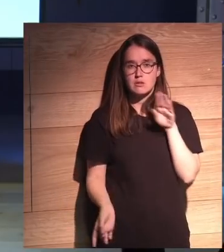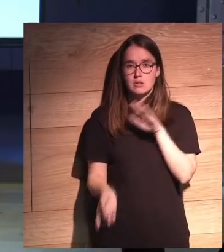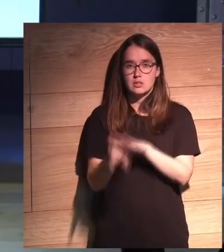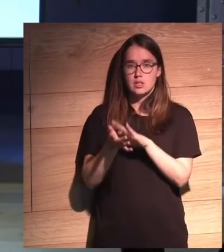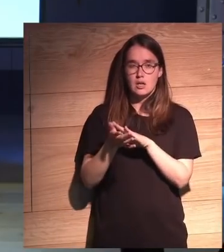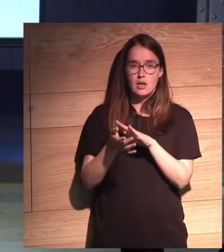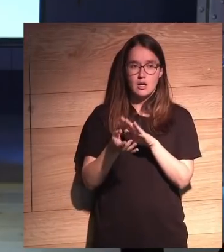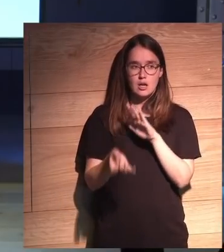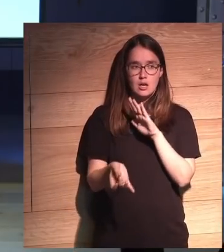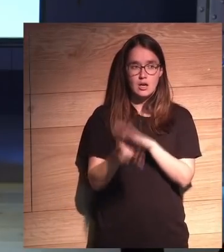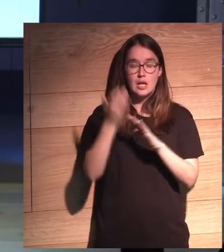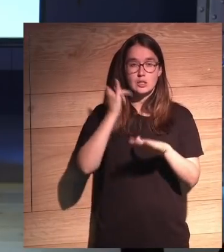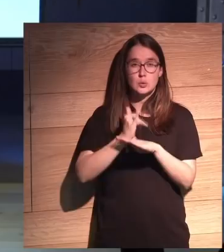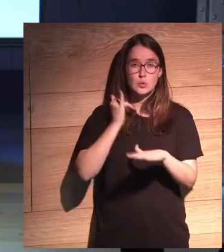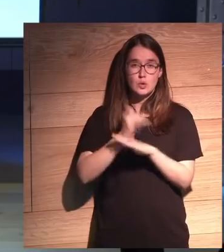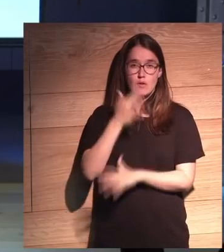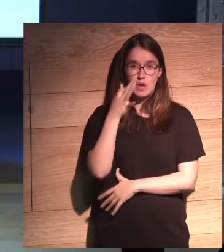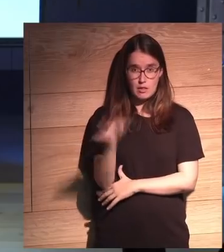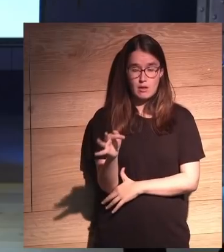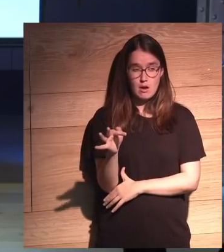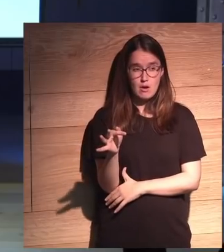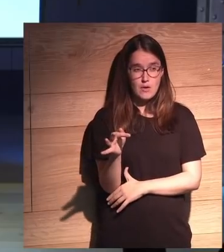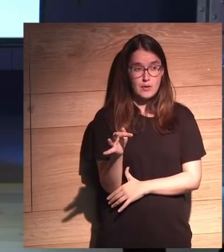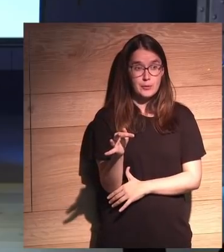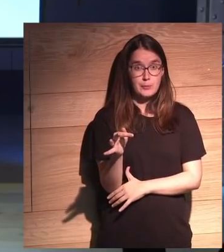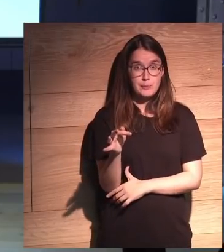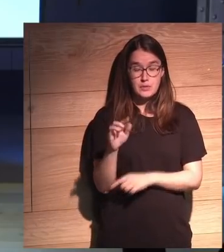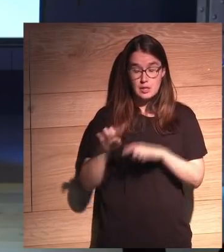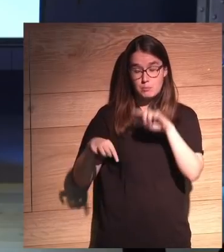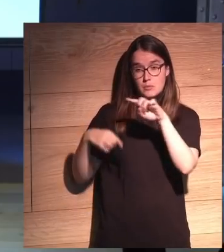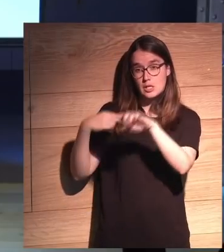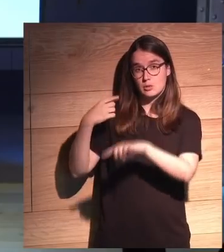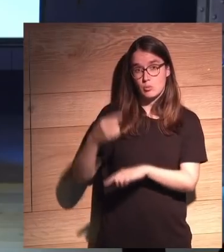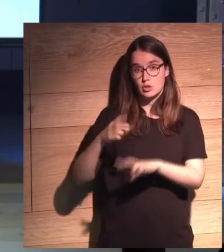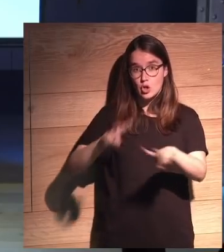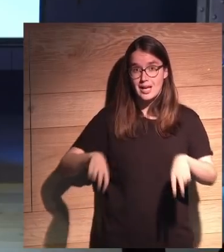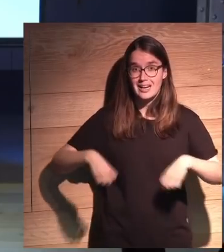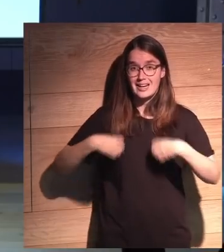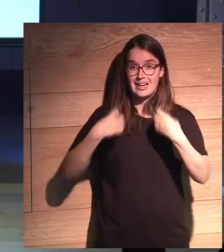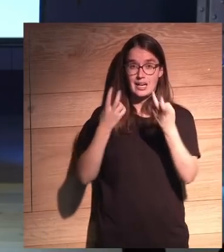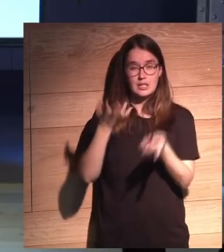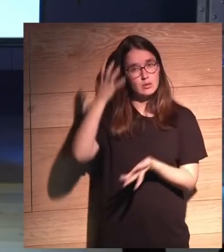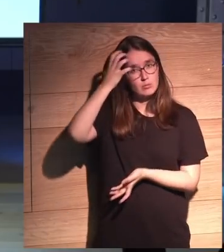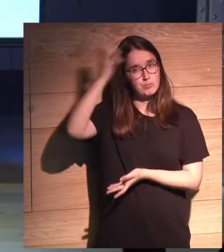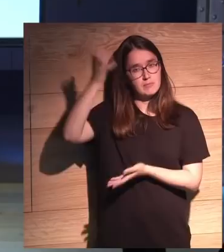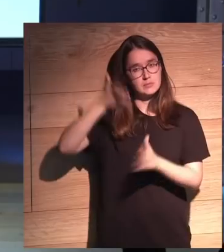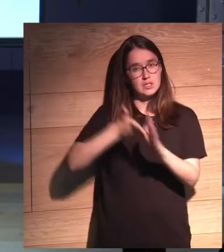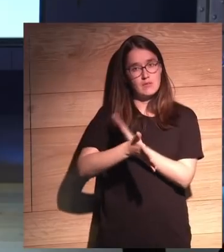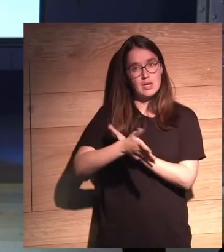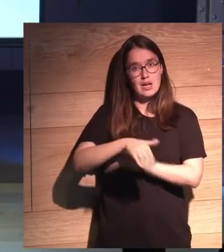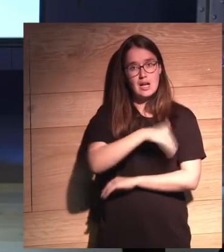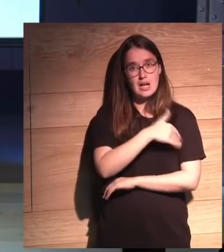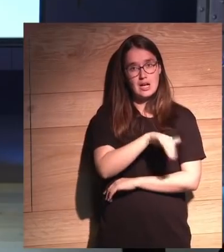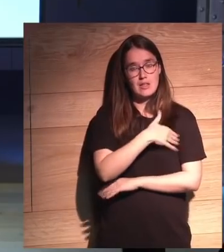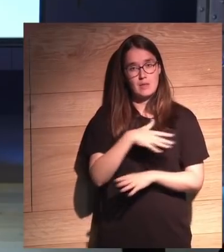el Institut de France, el Instituto de Francia, que años más tarde, con la restauración borbónica, se convierte en la